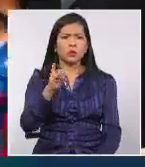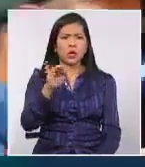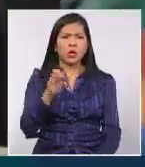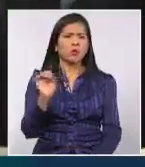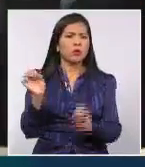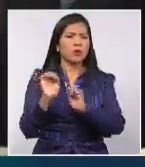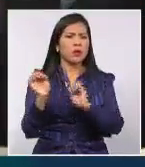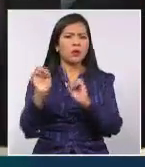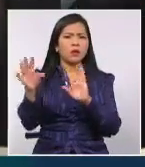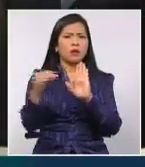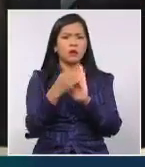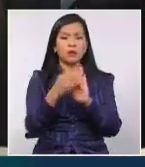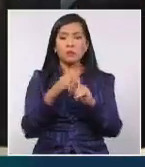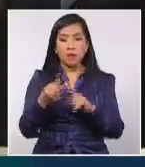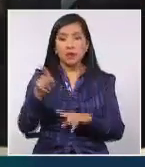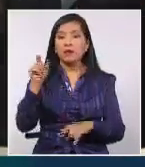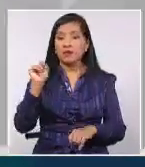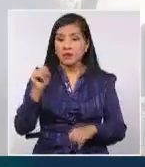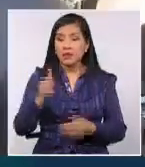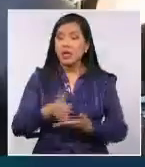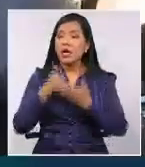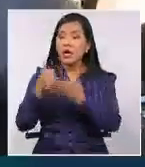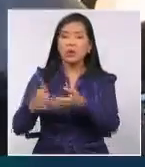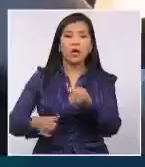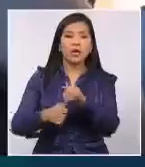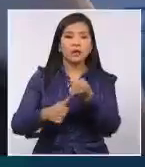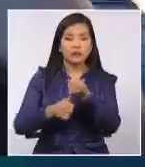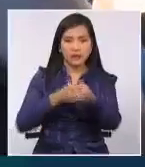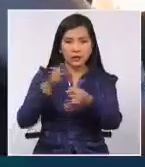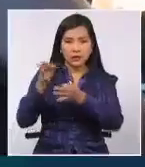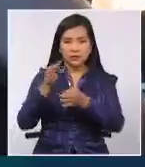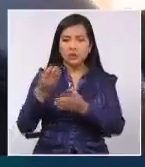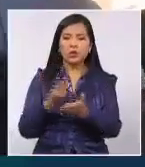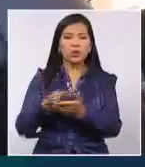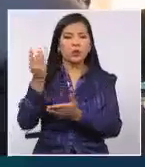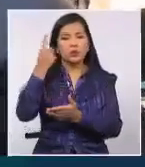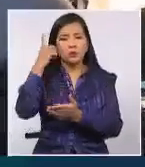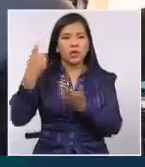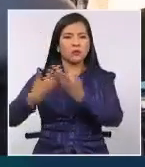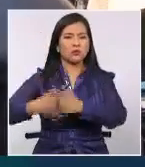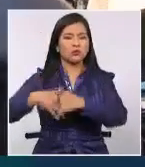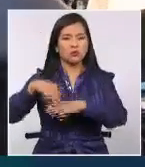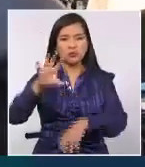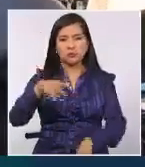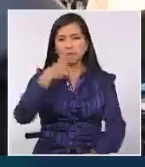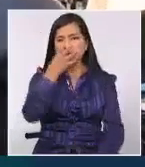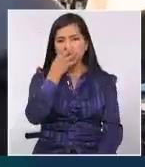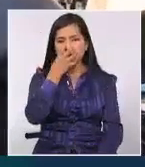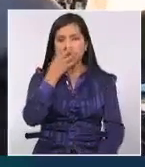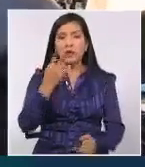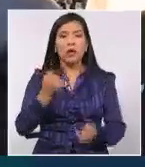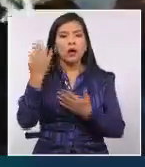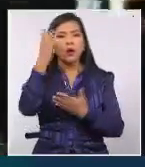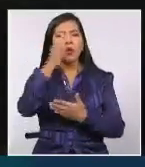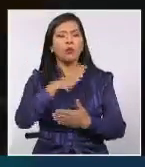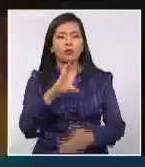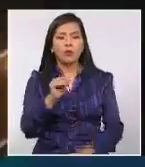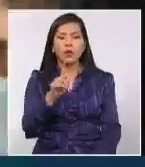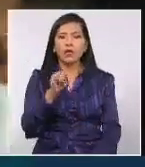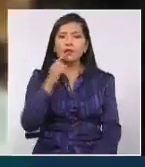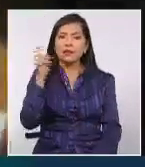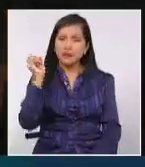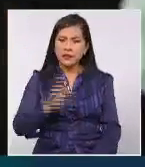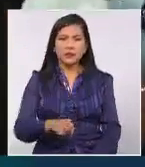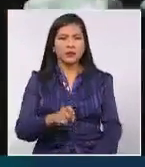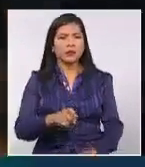asesores técnicos de la compra de estos respiradores. El accionante del proceso, Zenberto Calani, exige a la Fiscalía notificar a